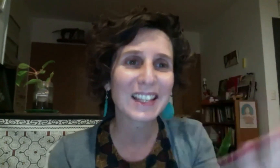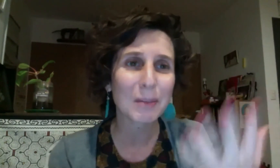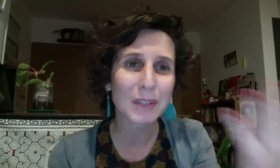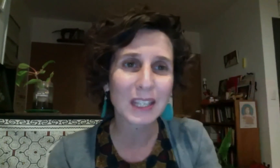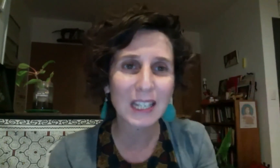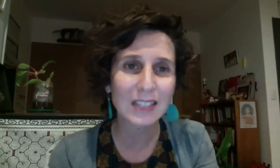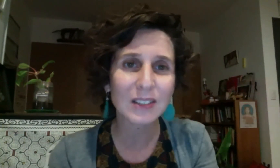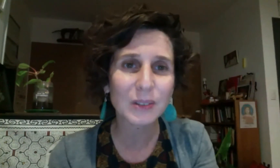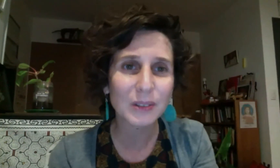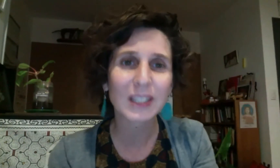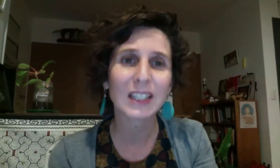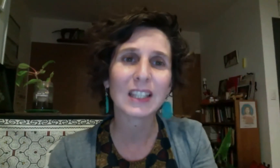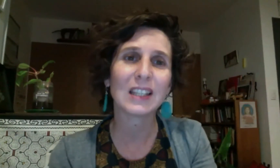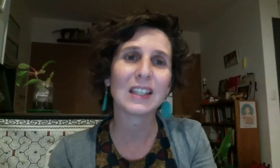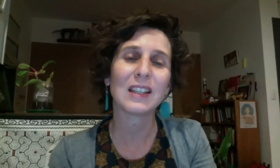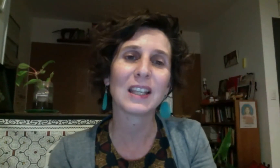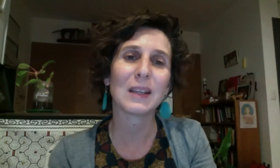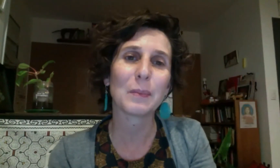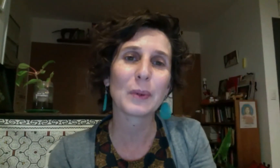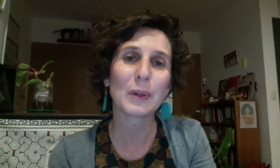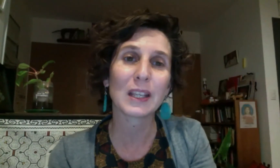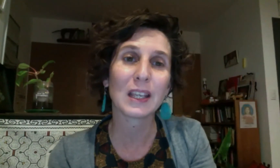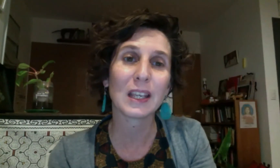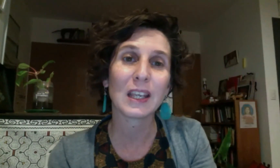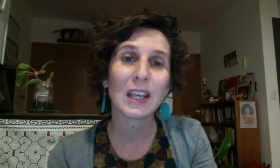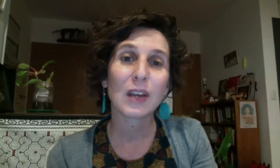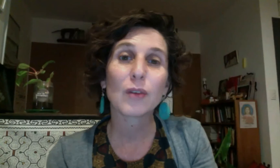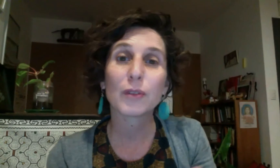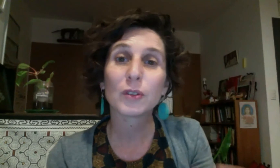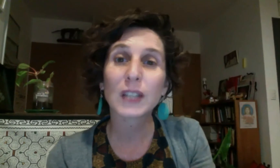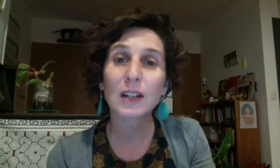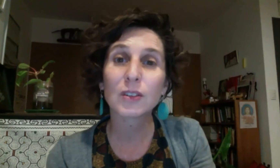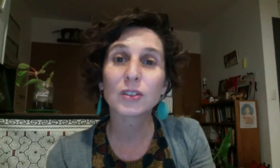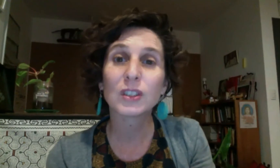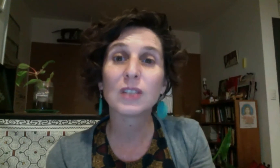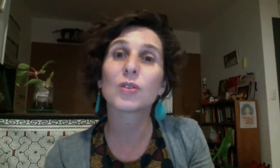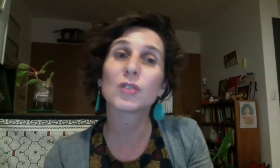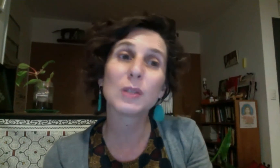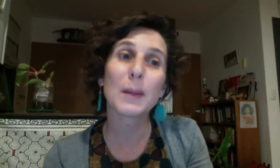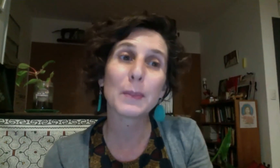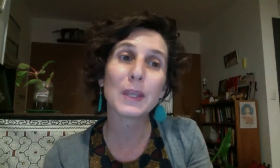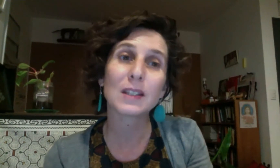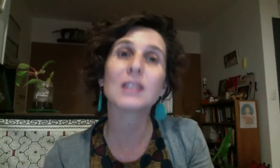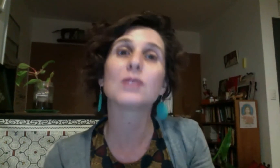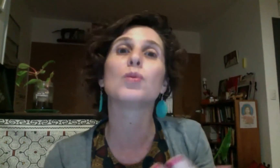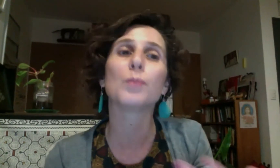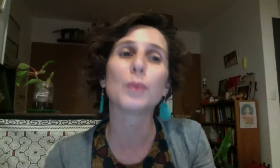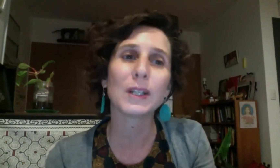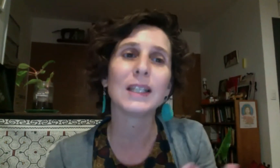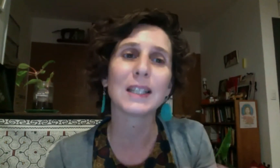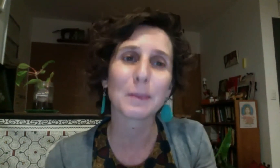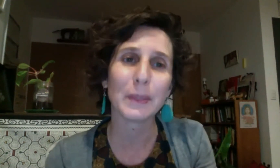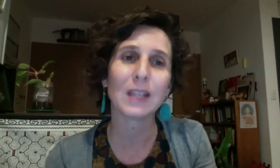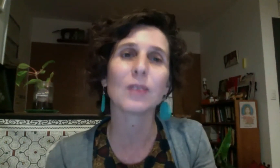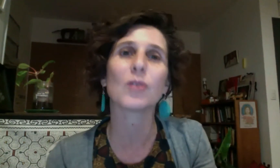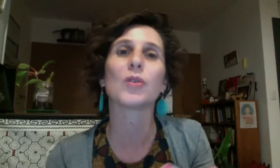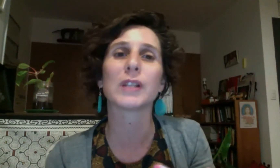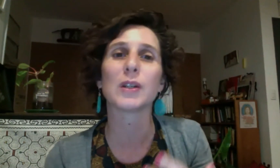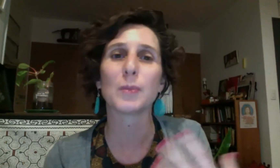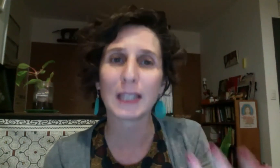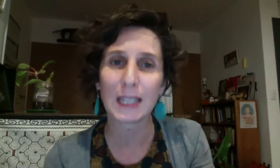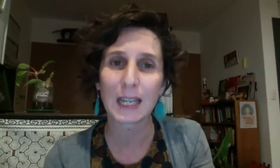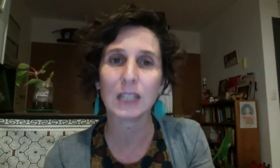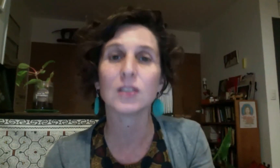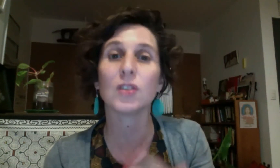hice hincapié en esto es porque confrontarnos y conocer una pieza supone también conocer